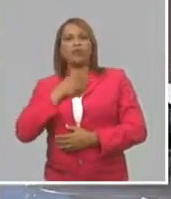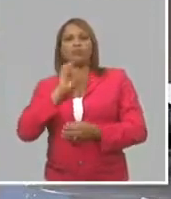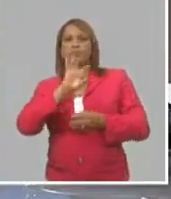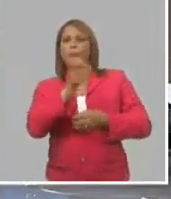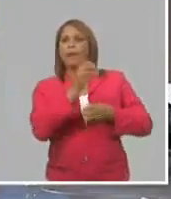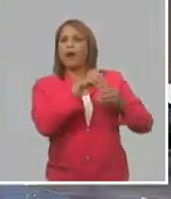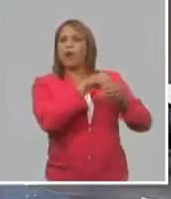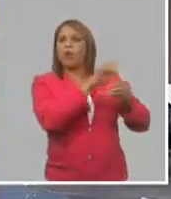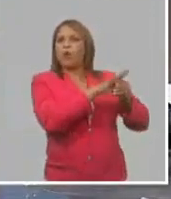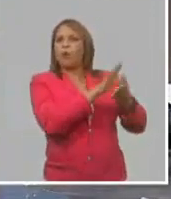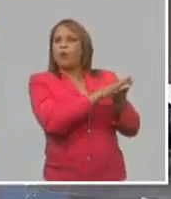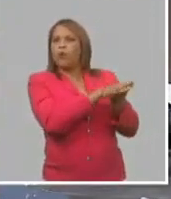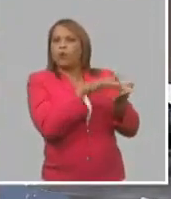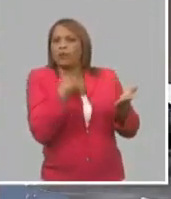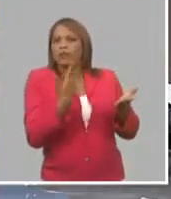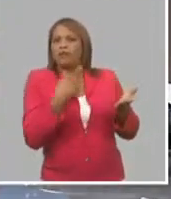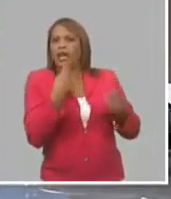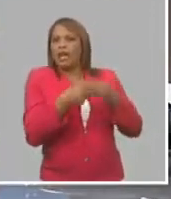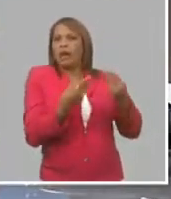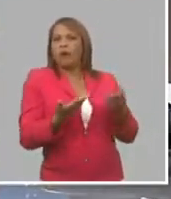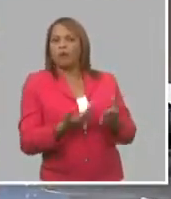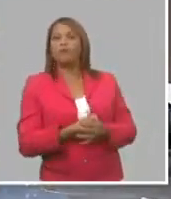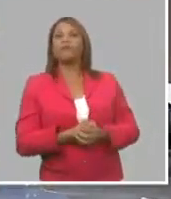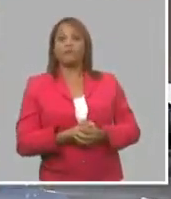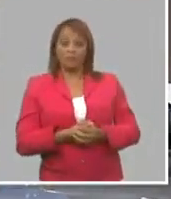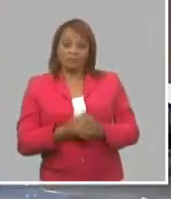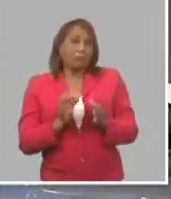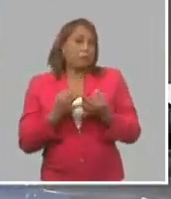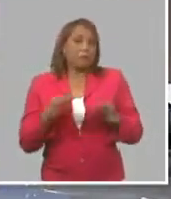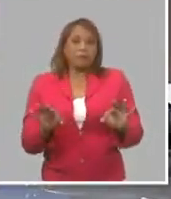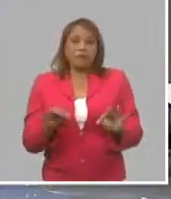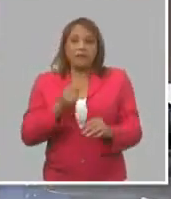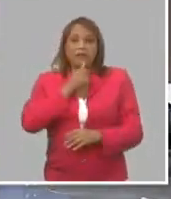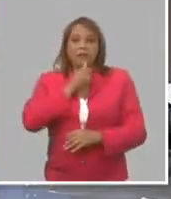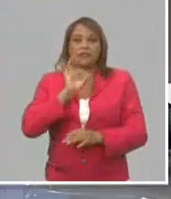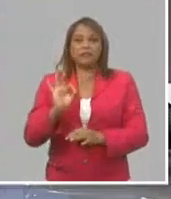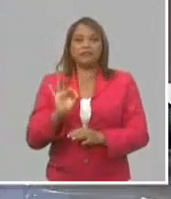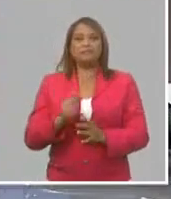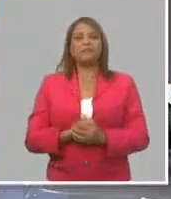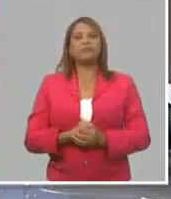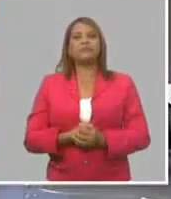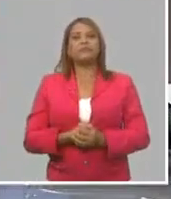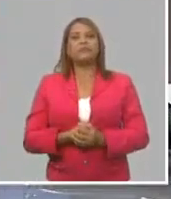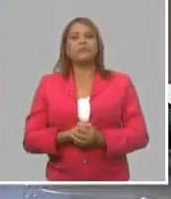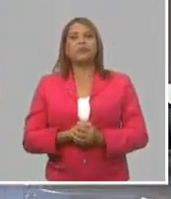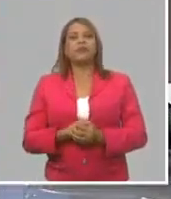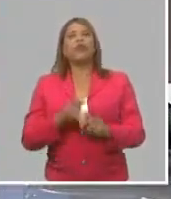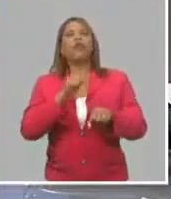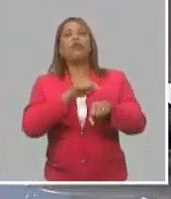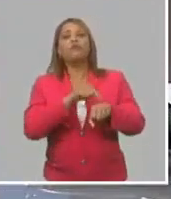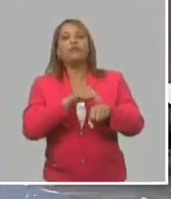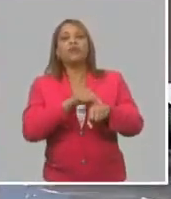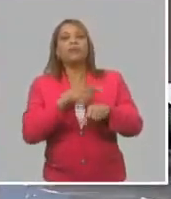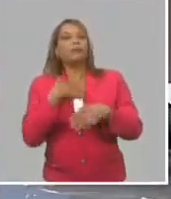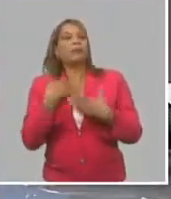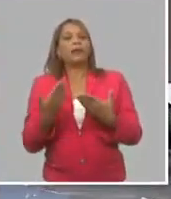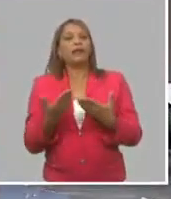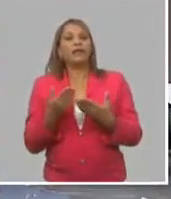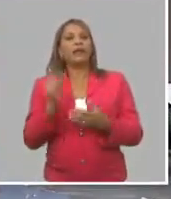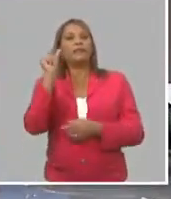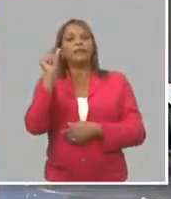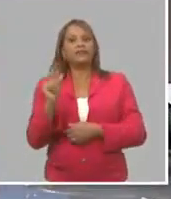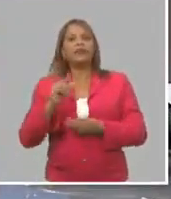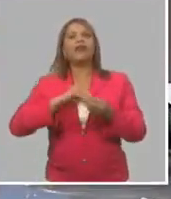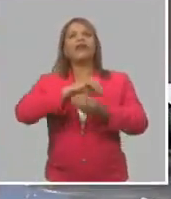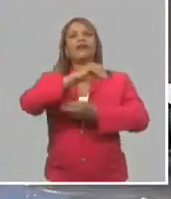que va a pasar muy sencillo tienes que dar un tiempo para que las personas lo